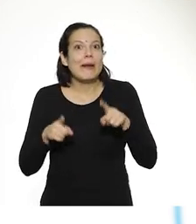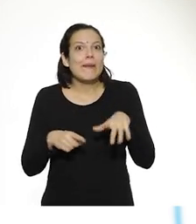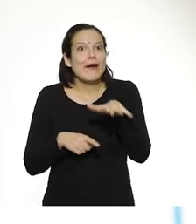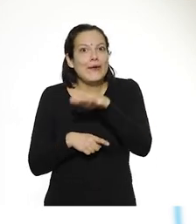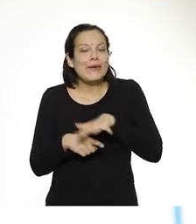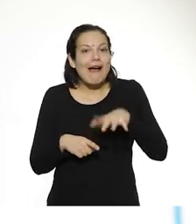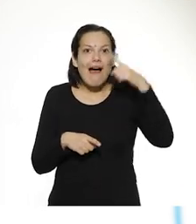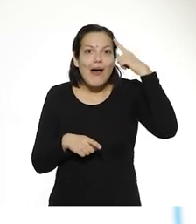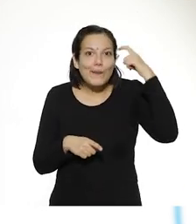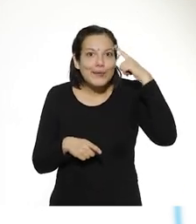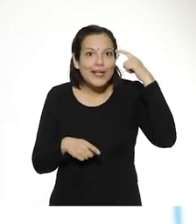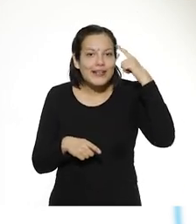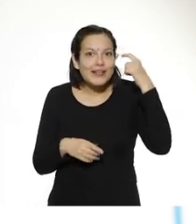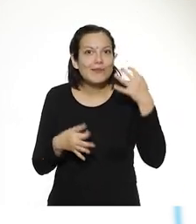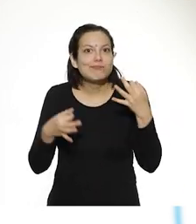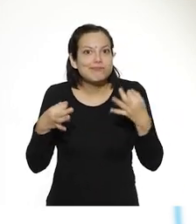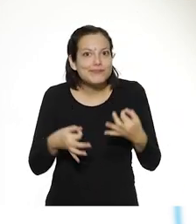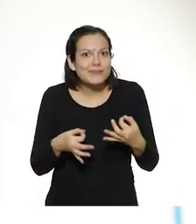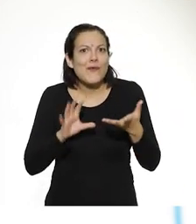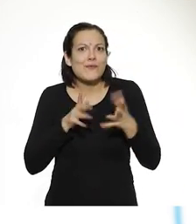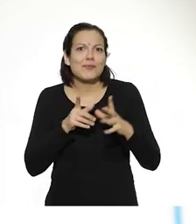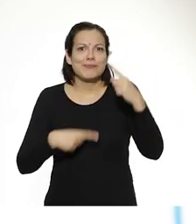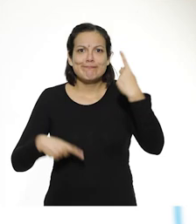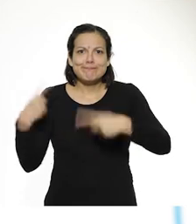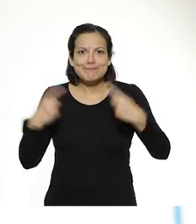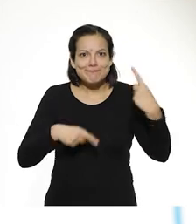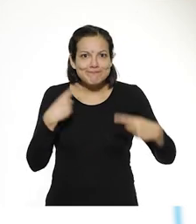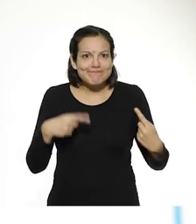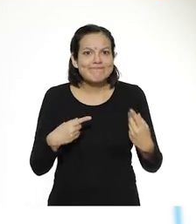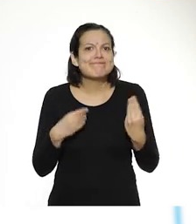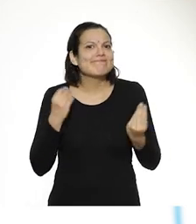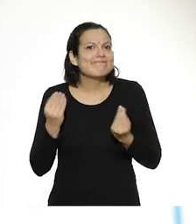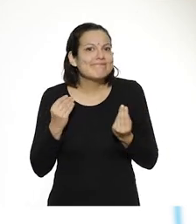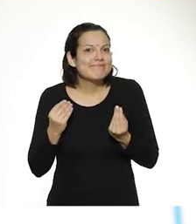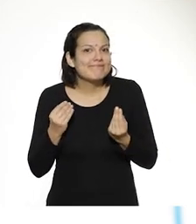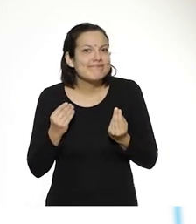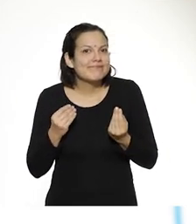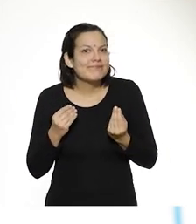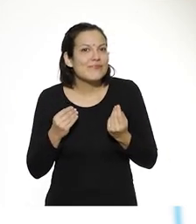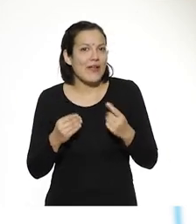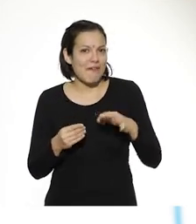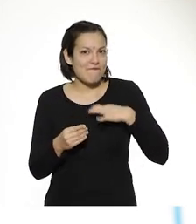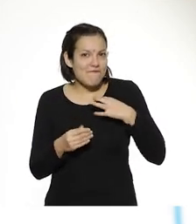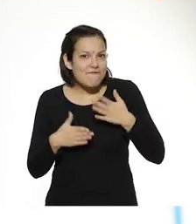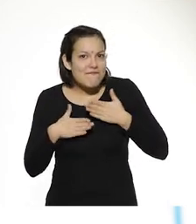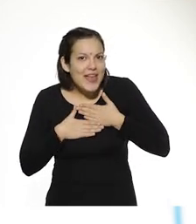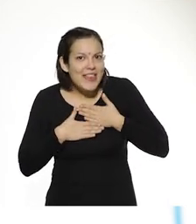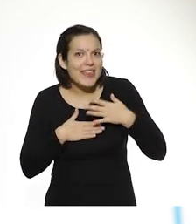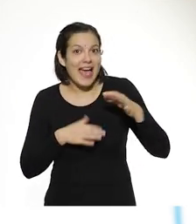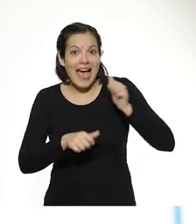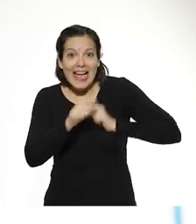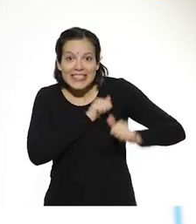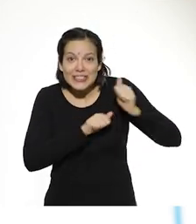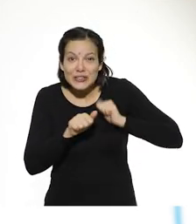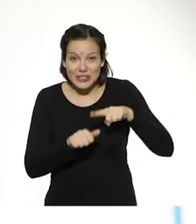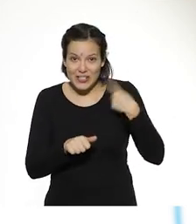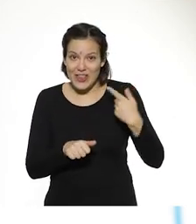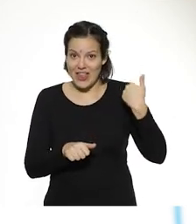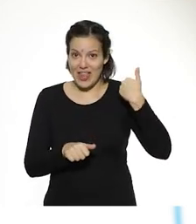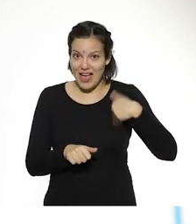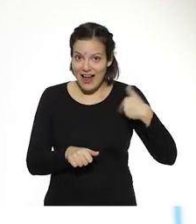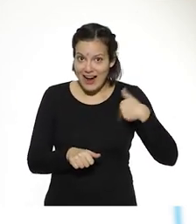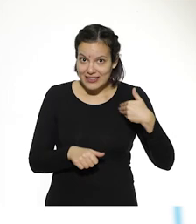para aprender de distintas formas lo que es nuestra vida, nuestra historia como